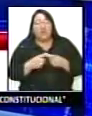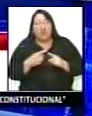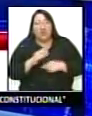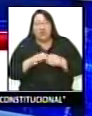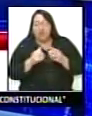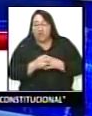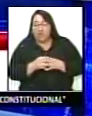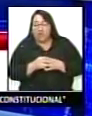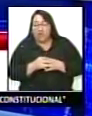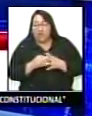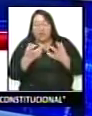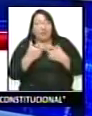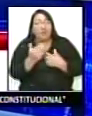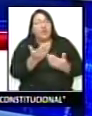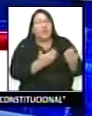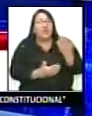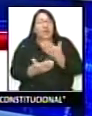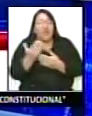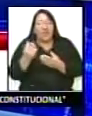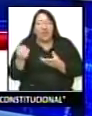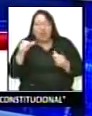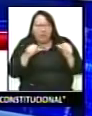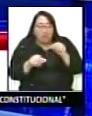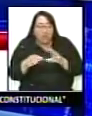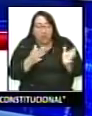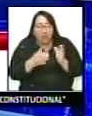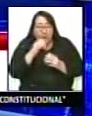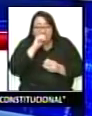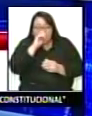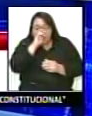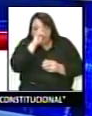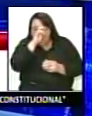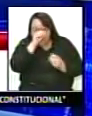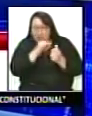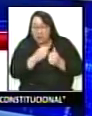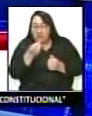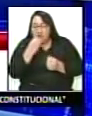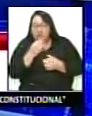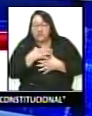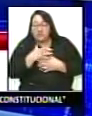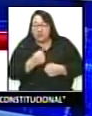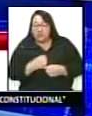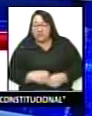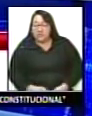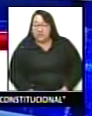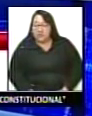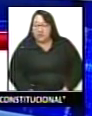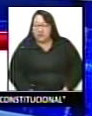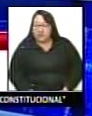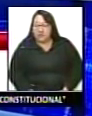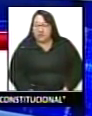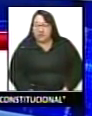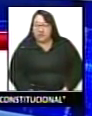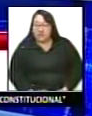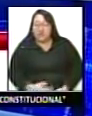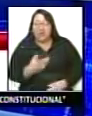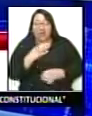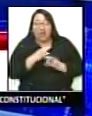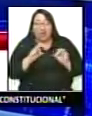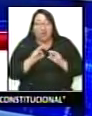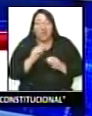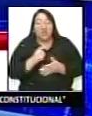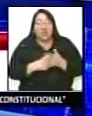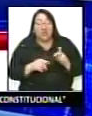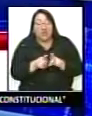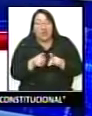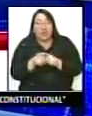los proveedores, desde los insumos que se usan, la alimentación saludable, el tema de la nutrición, y que